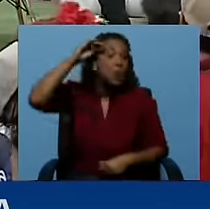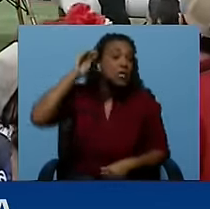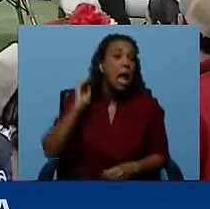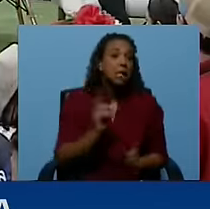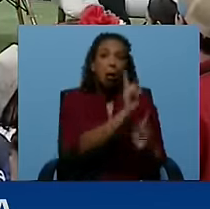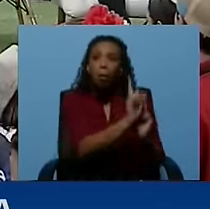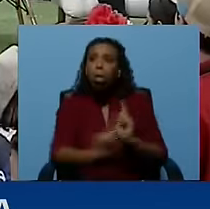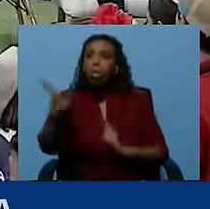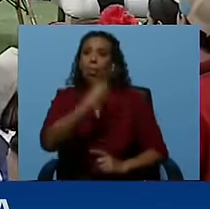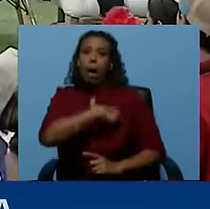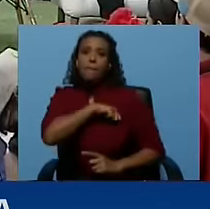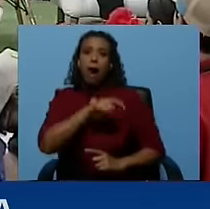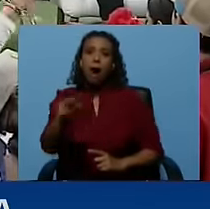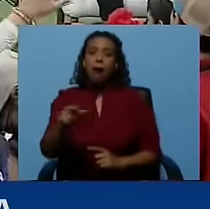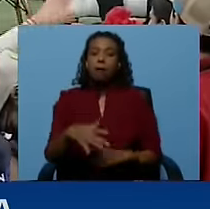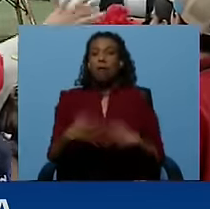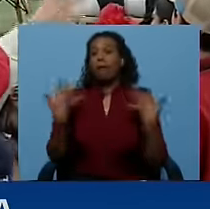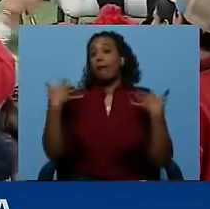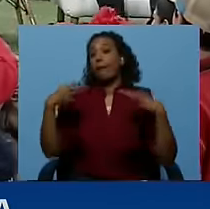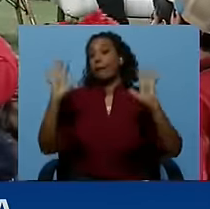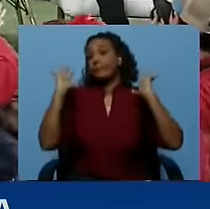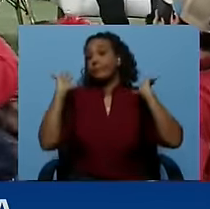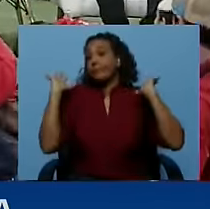Y se marchó.